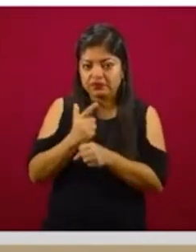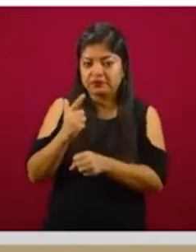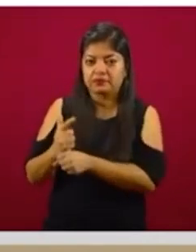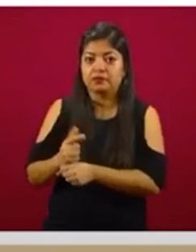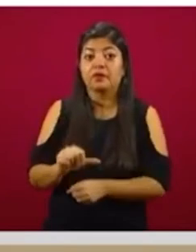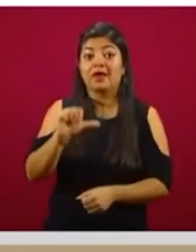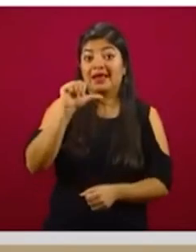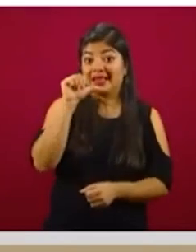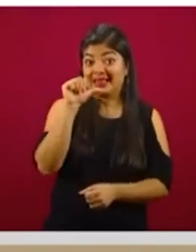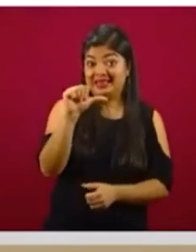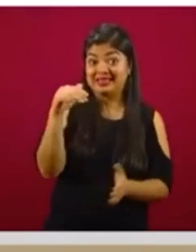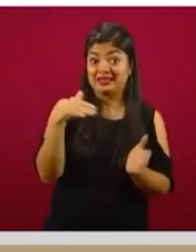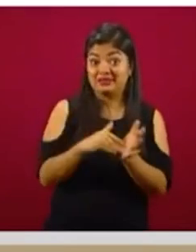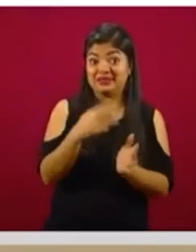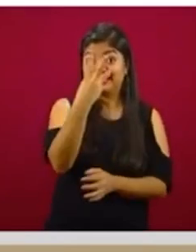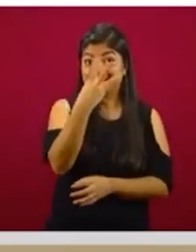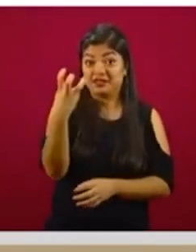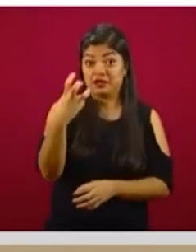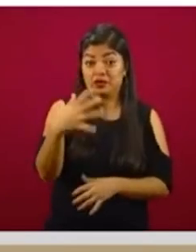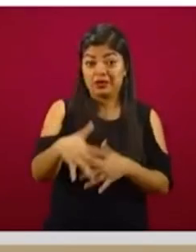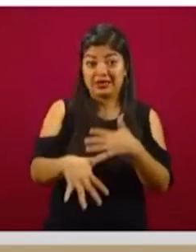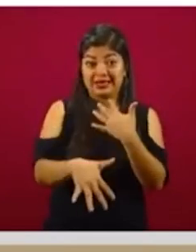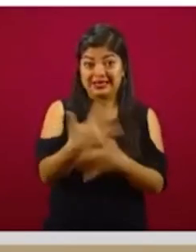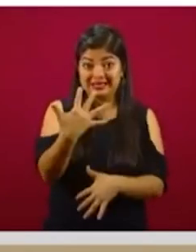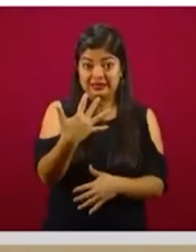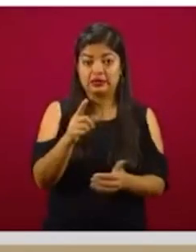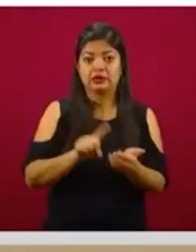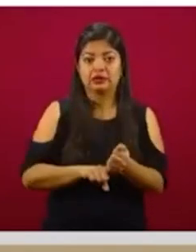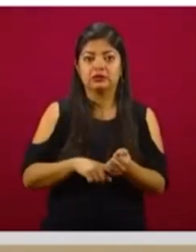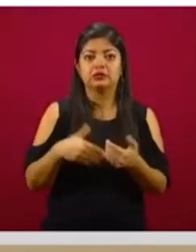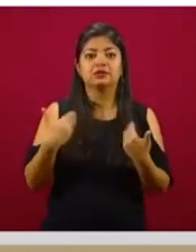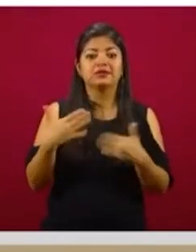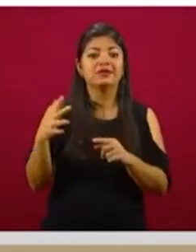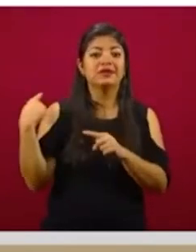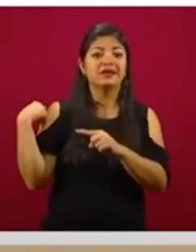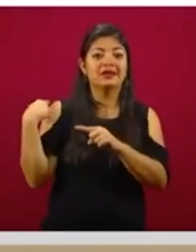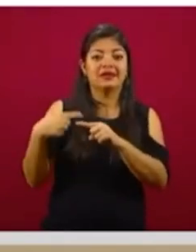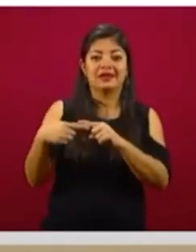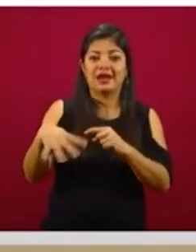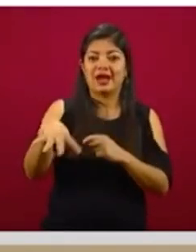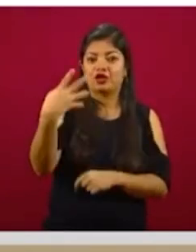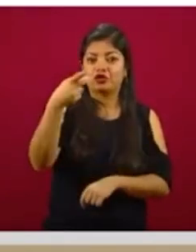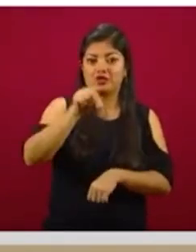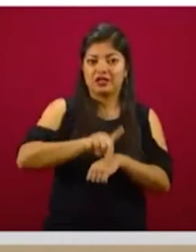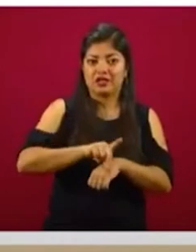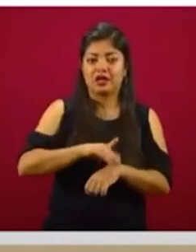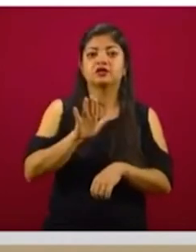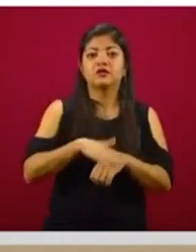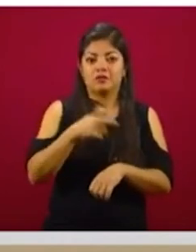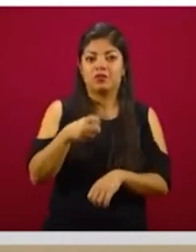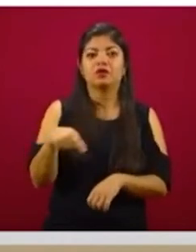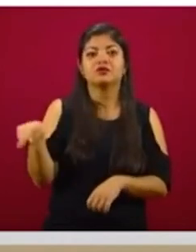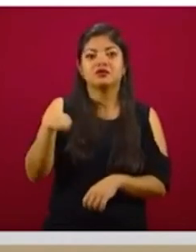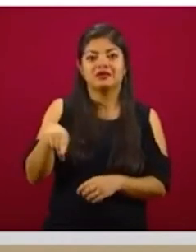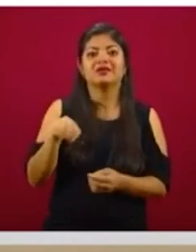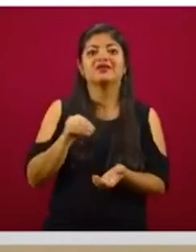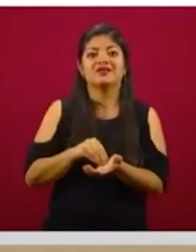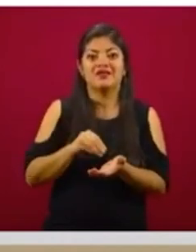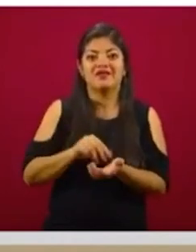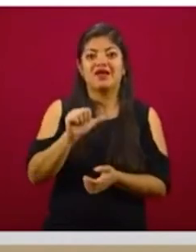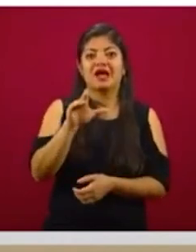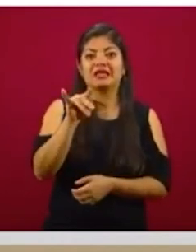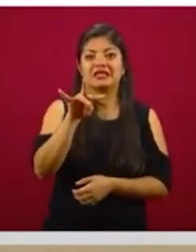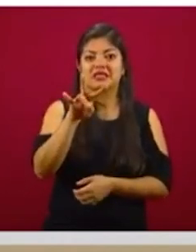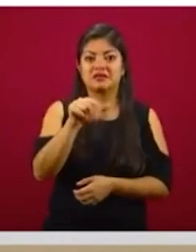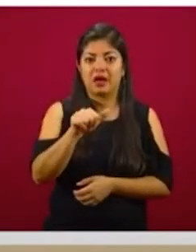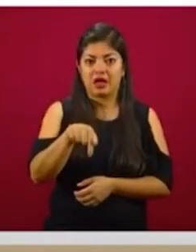ellas 16.315 lo han tenido en los últimos 14 días por lo tanto es la parte activa de la epidemia en